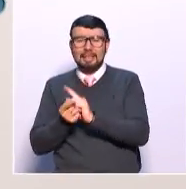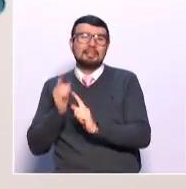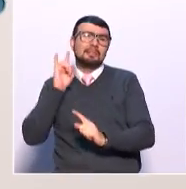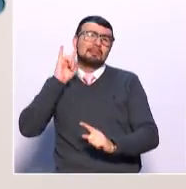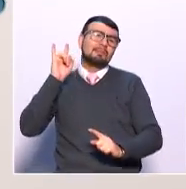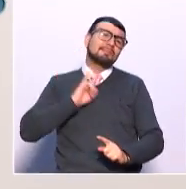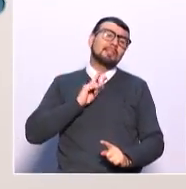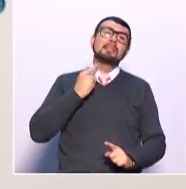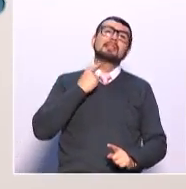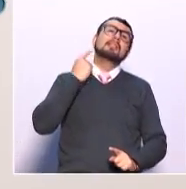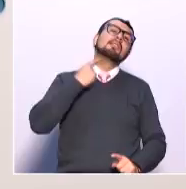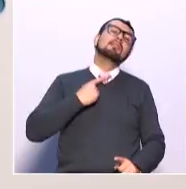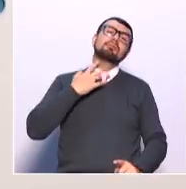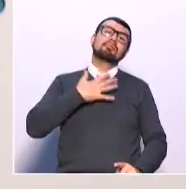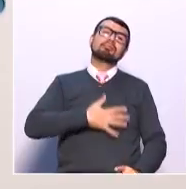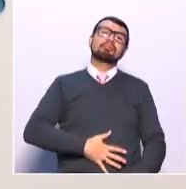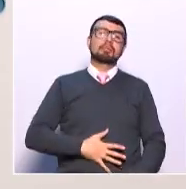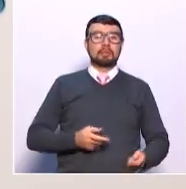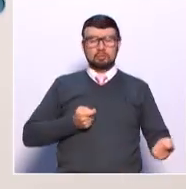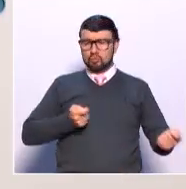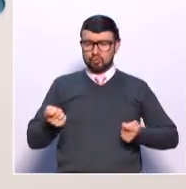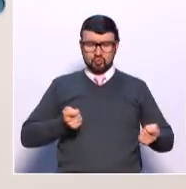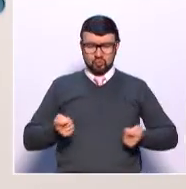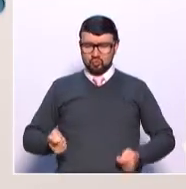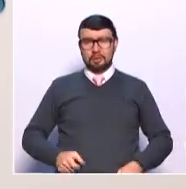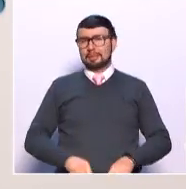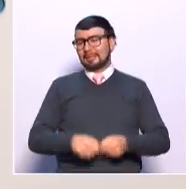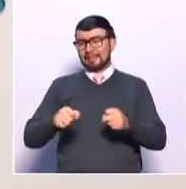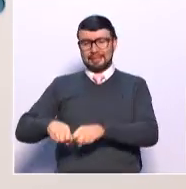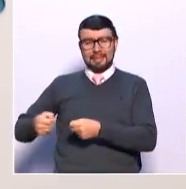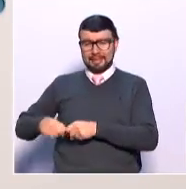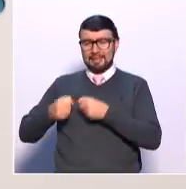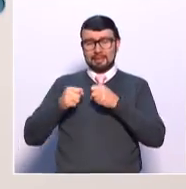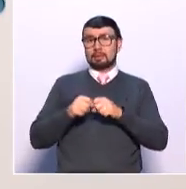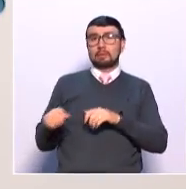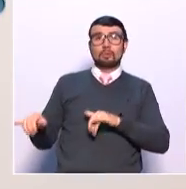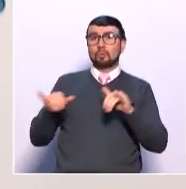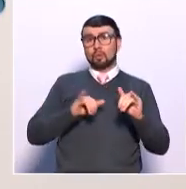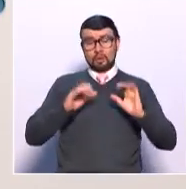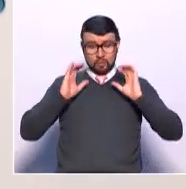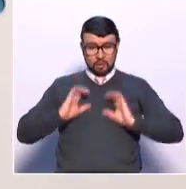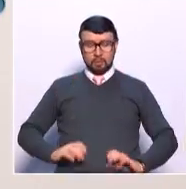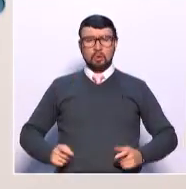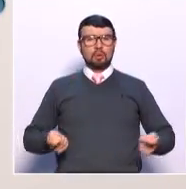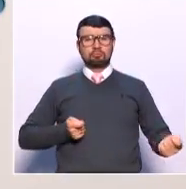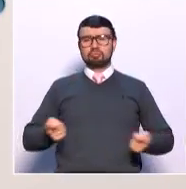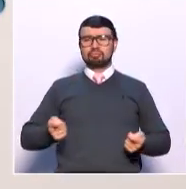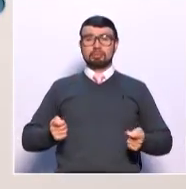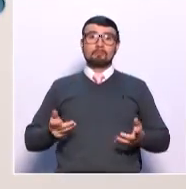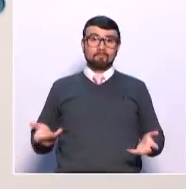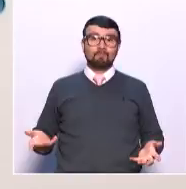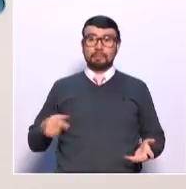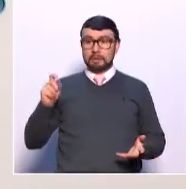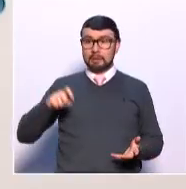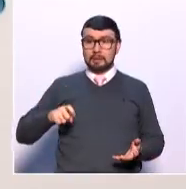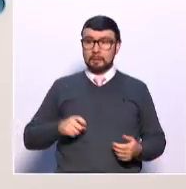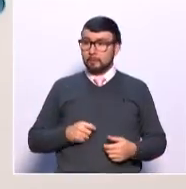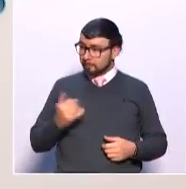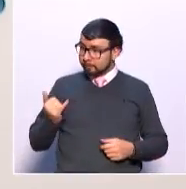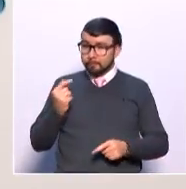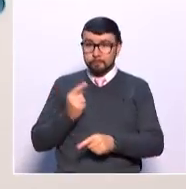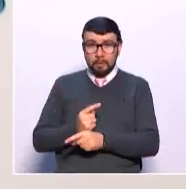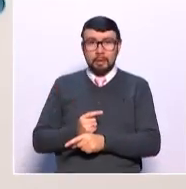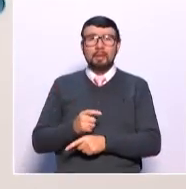y la tiroides pues acaba con el resto porque es el motor nuestro entonces en este caso hay que